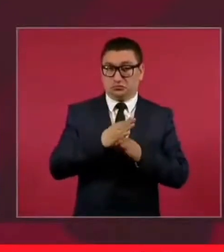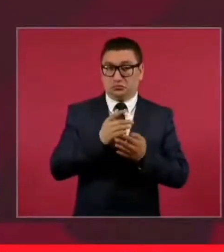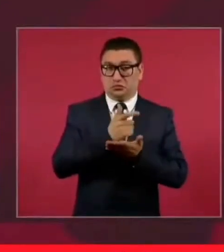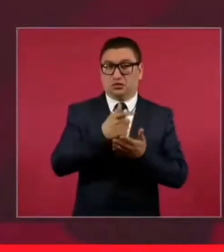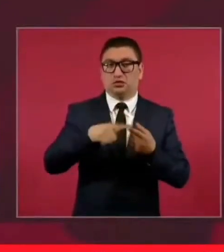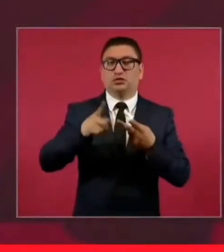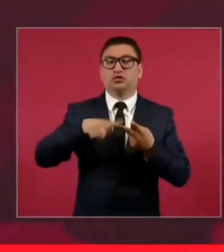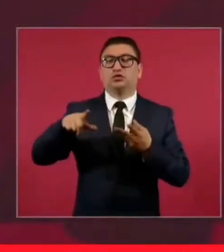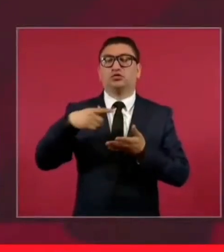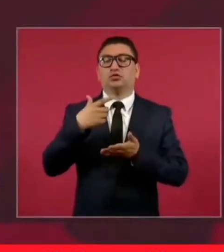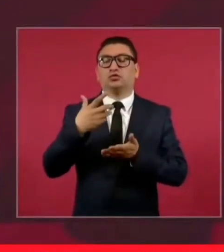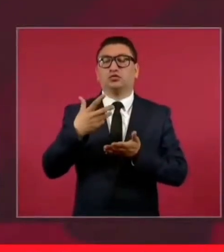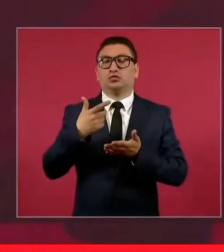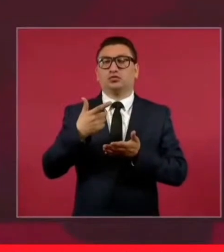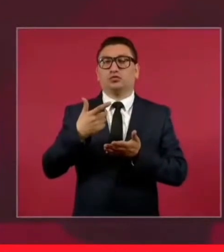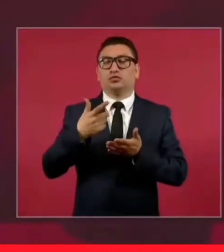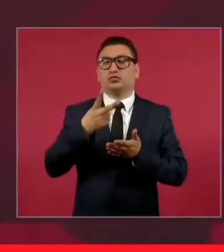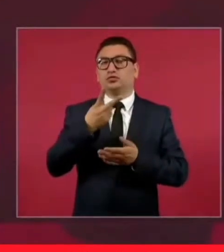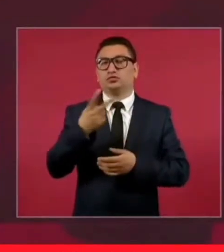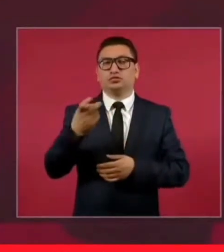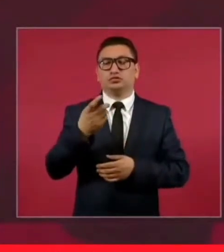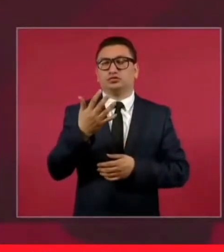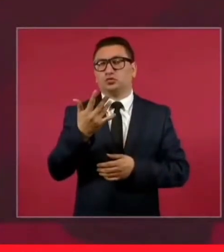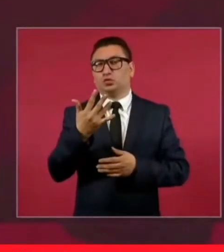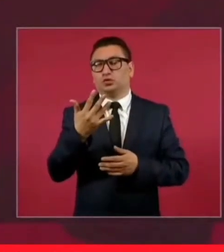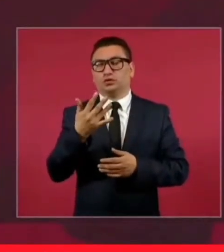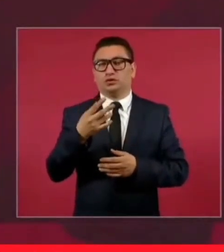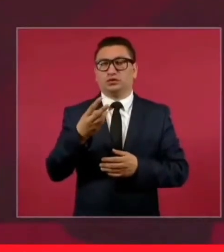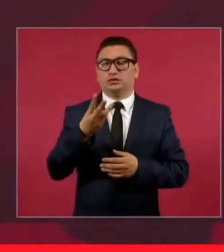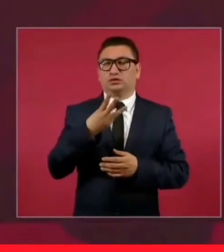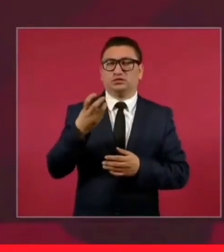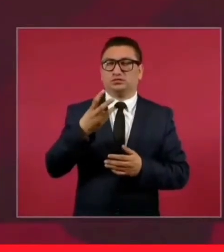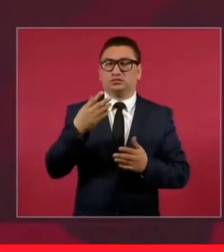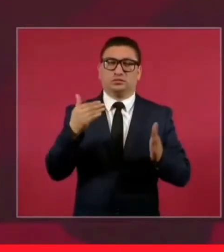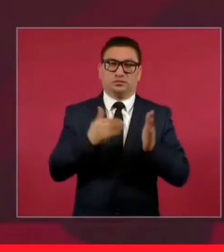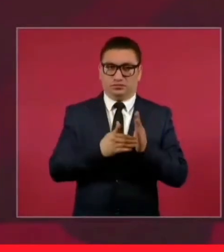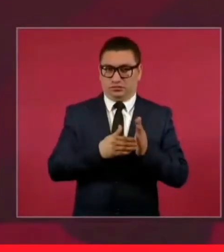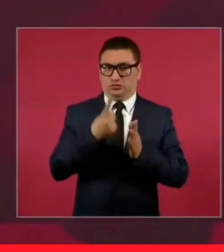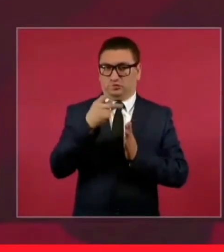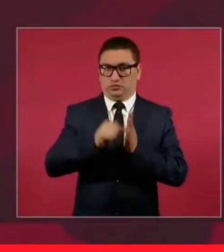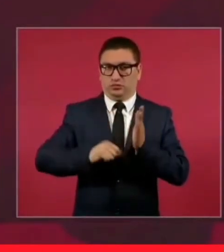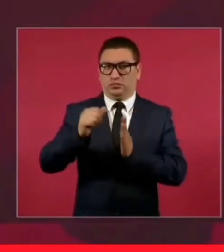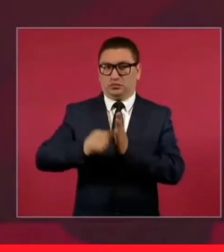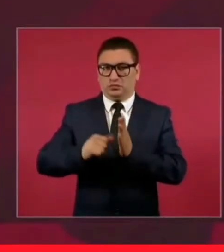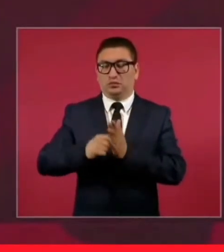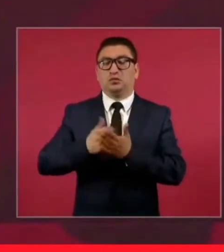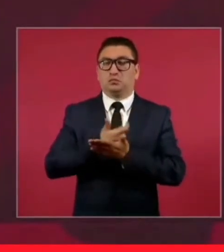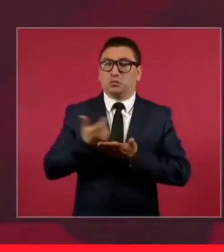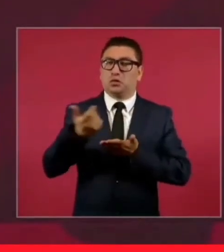ganan como 250, 300 mil pesos mensuales y no hacen nada.